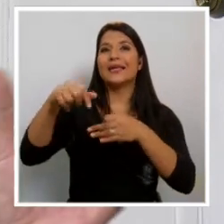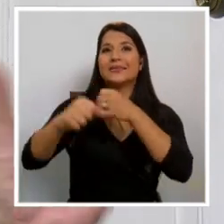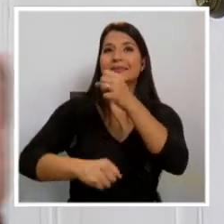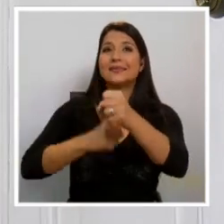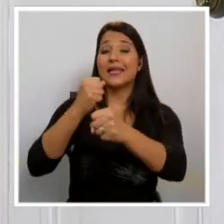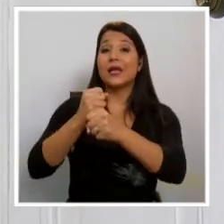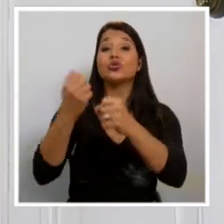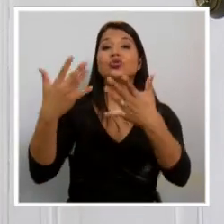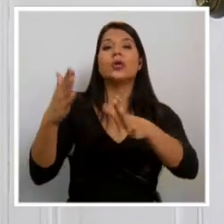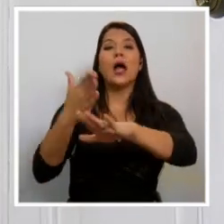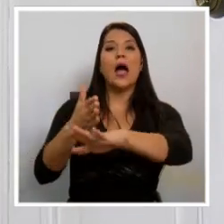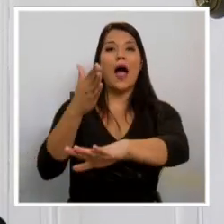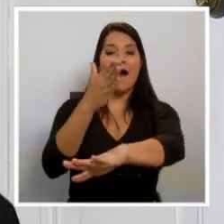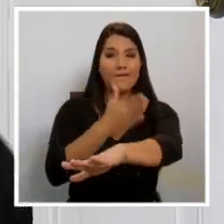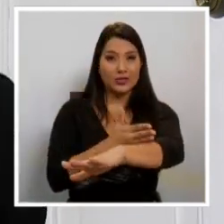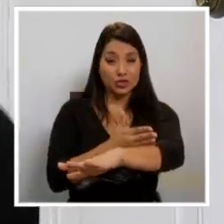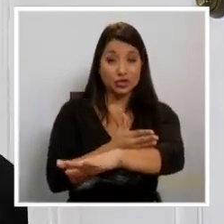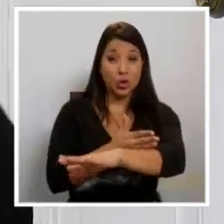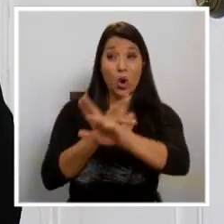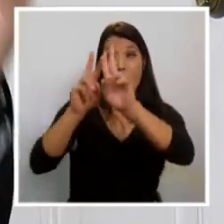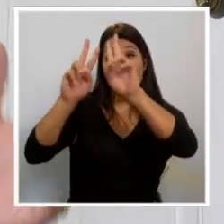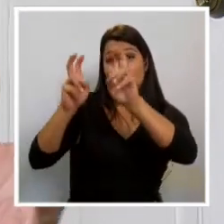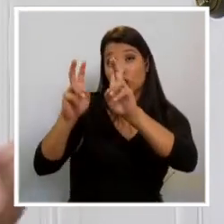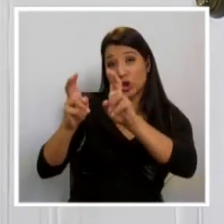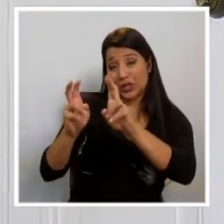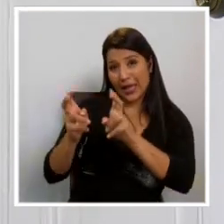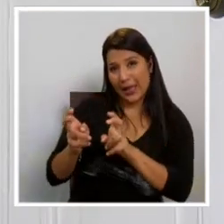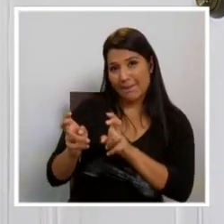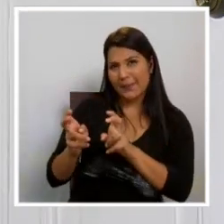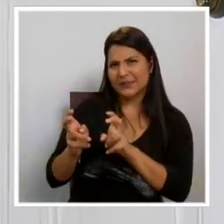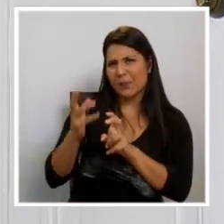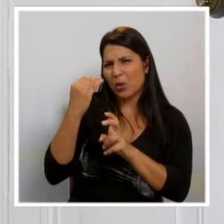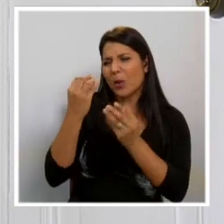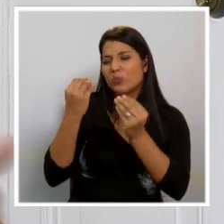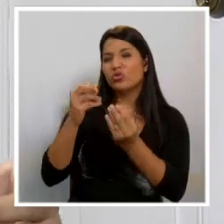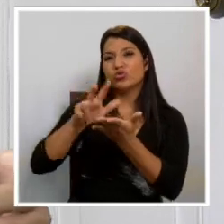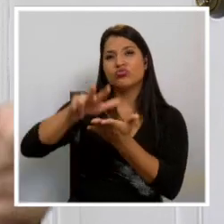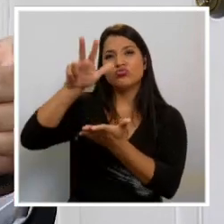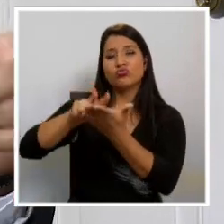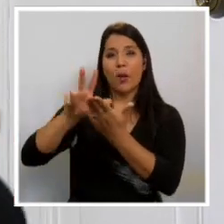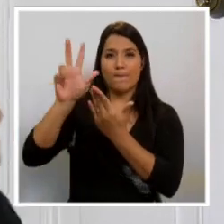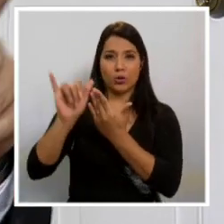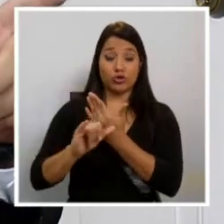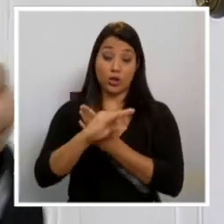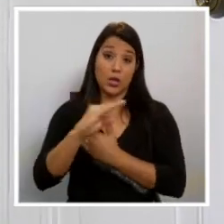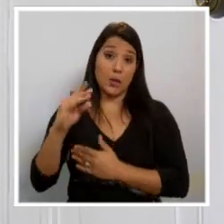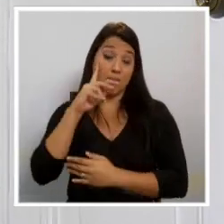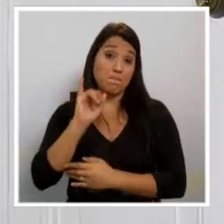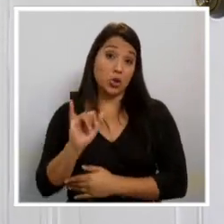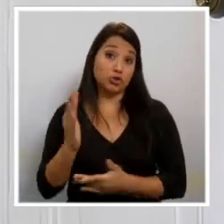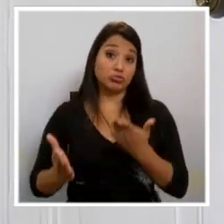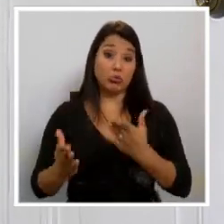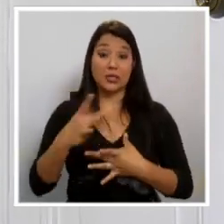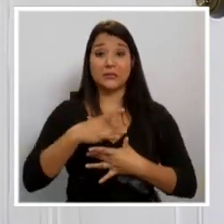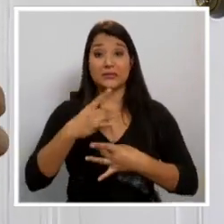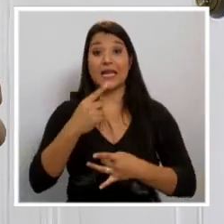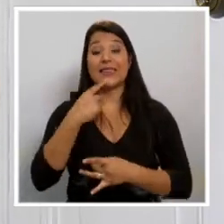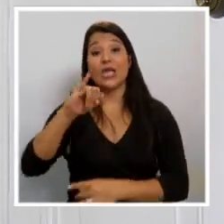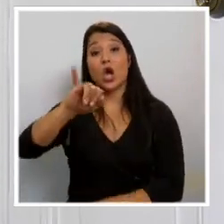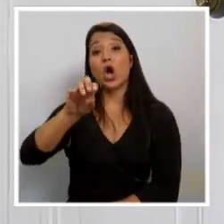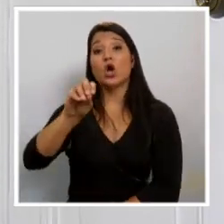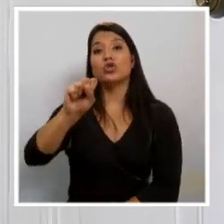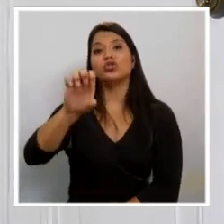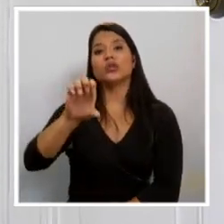haya avanzado, digamos, esa agenda prolífera en la cantidad de proyectos, y quizás por eso el interés que decía José Carlos de